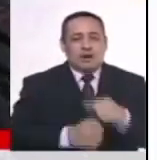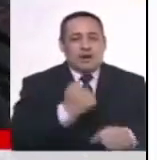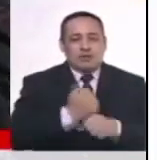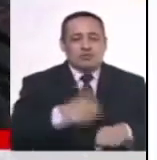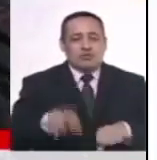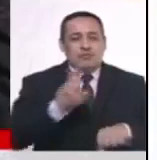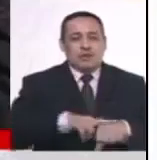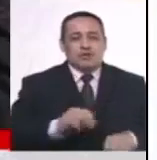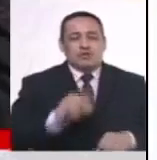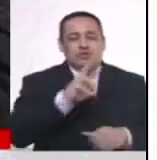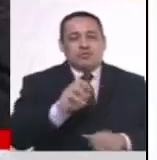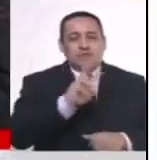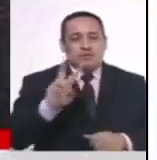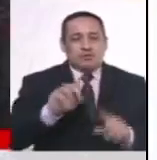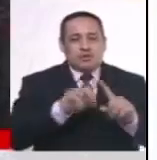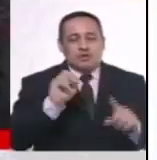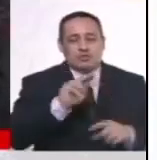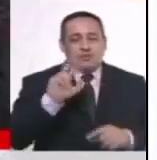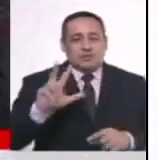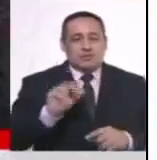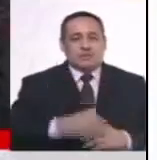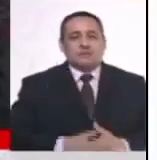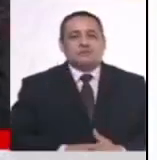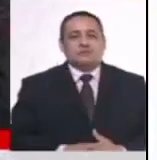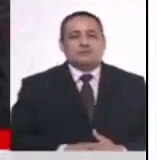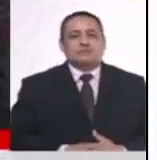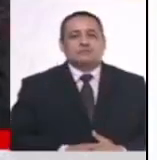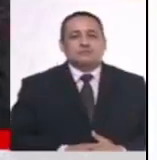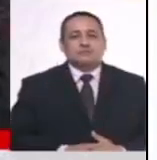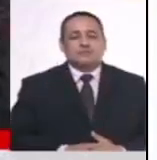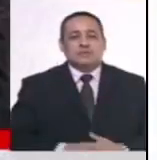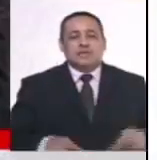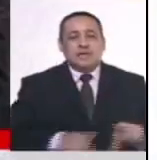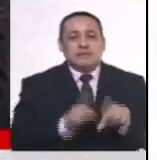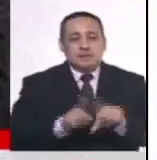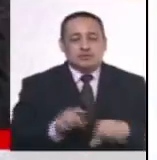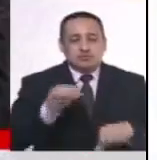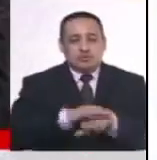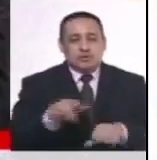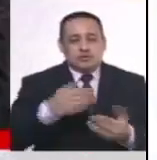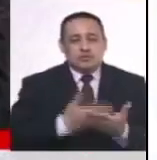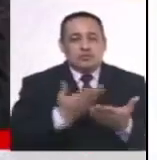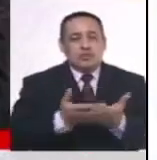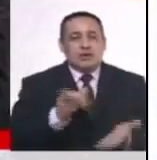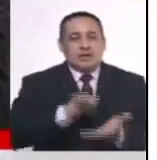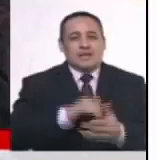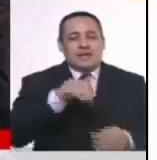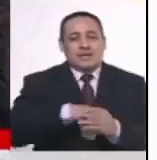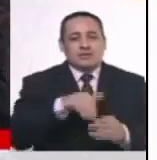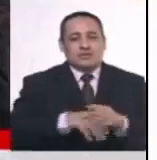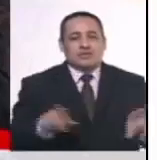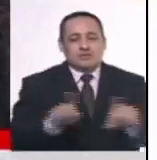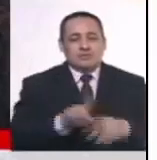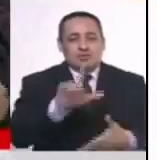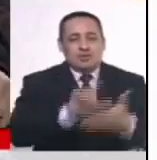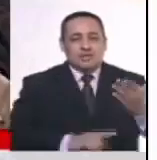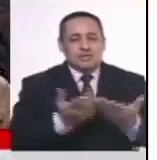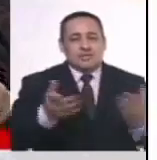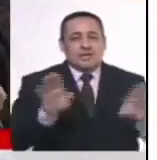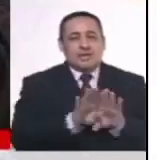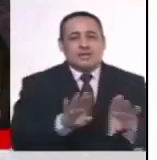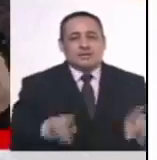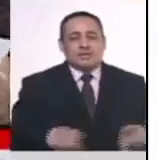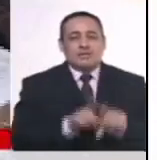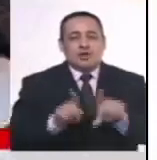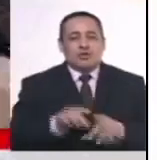de sesiones 2022-2023. Al respecto, propongo que la elección se realice por lista cerrada y